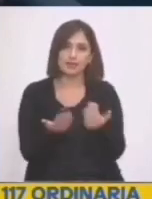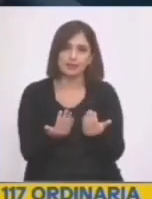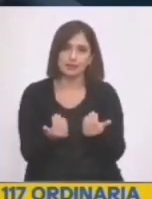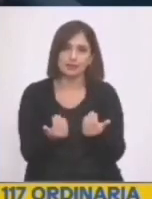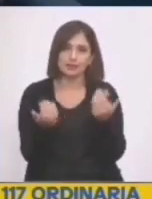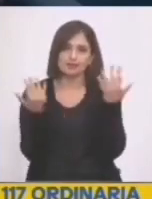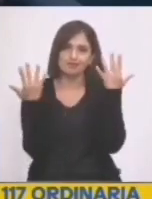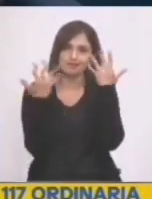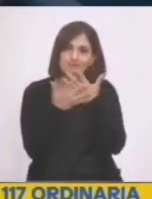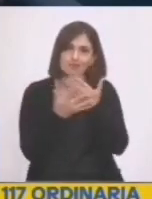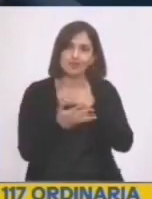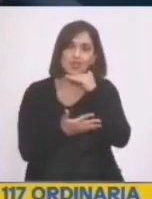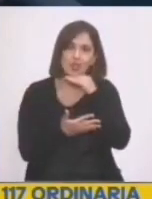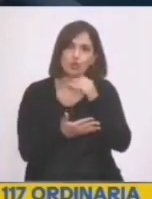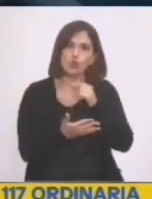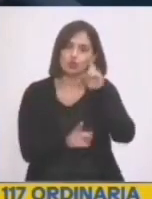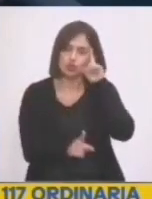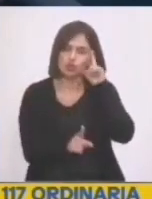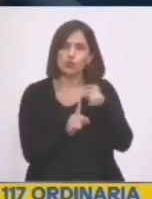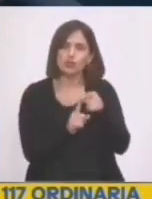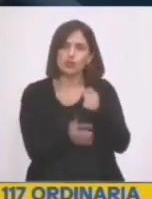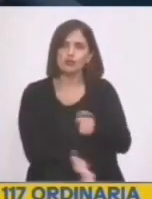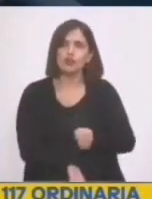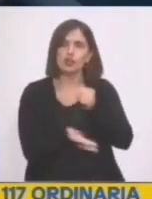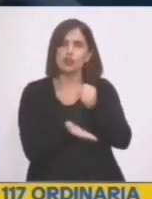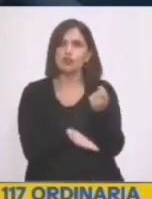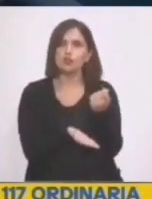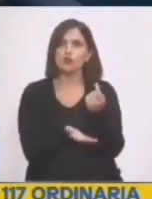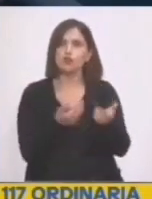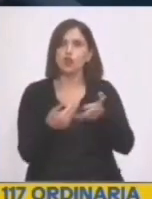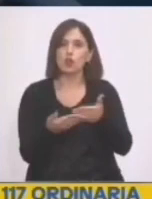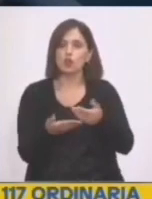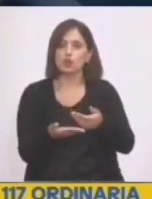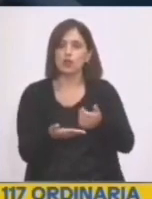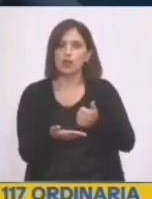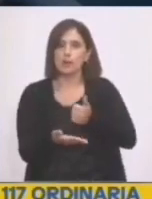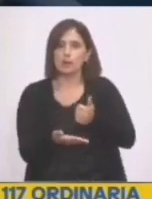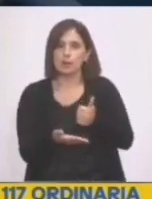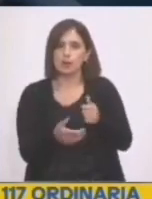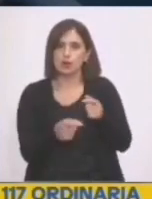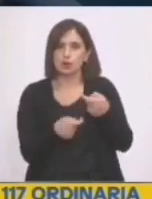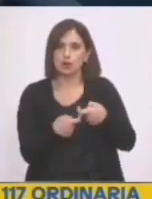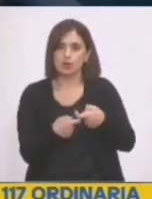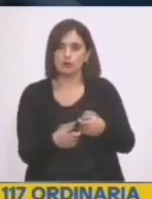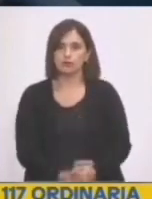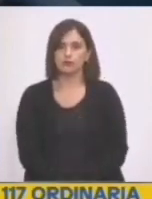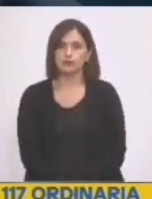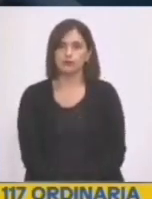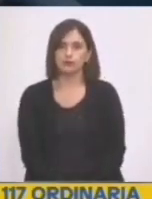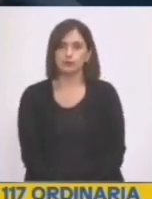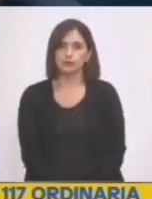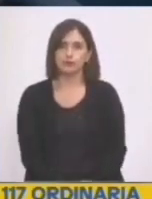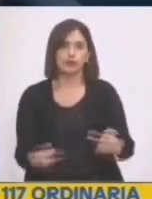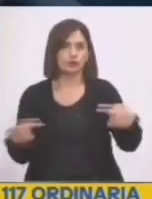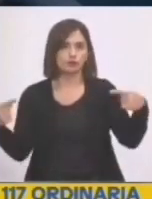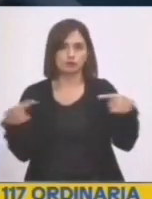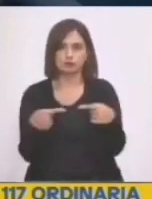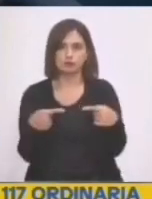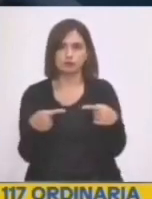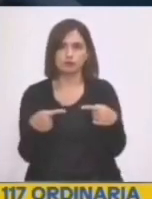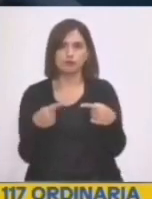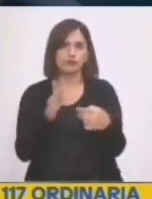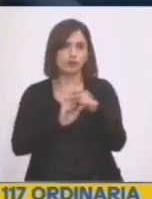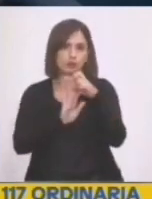distorsiona el el objetivo ahora Esta es la gran contradicción de